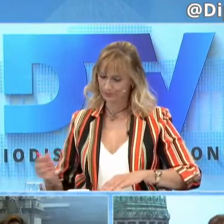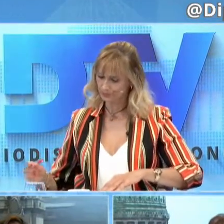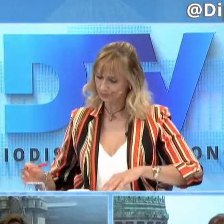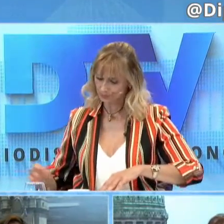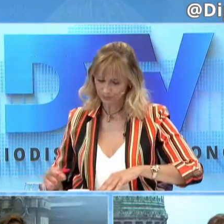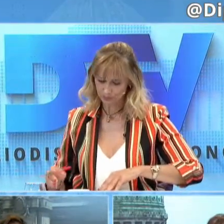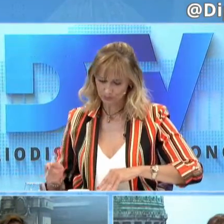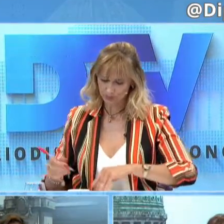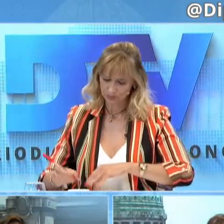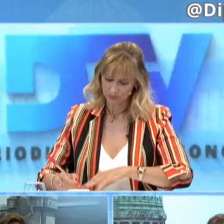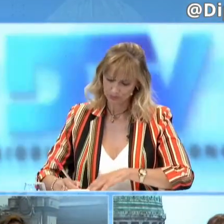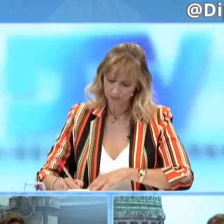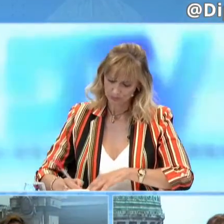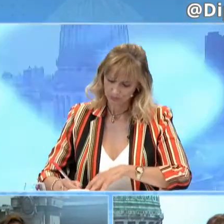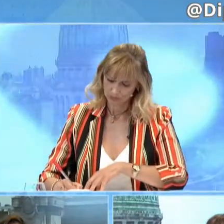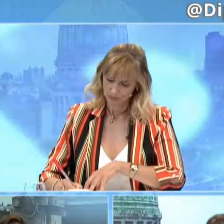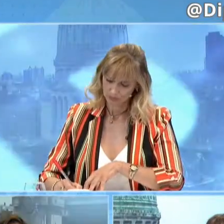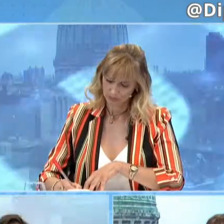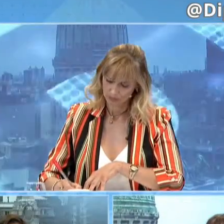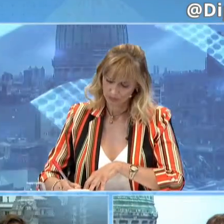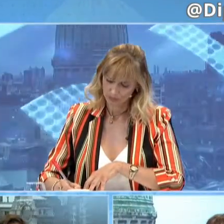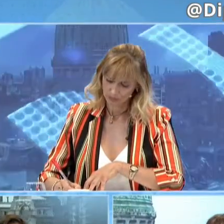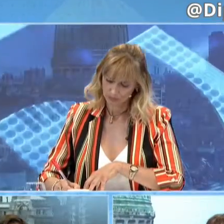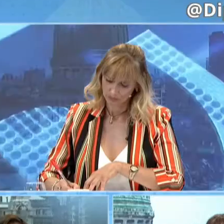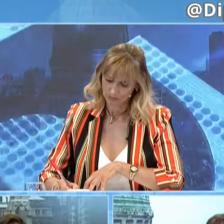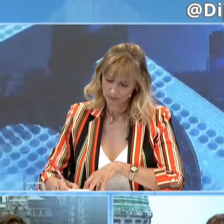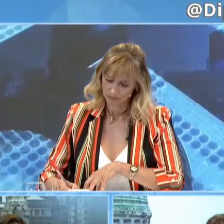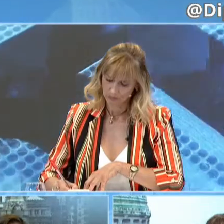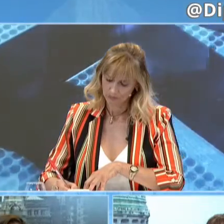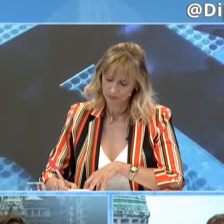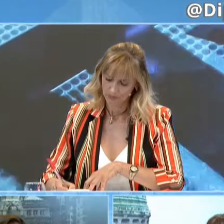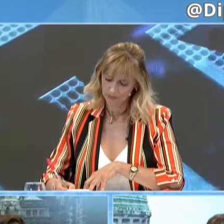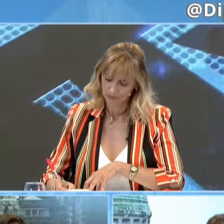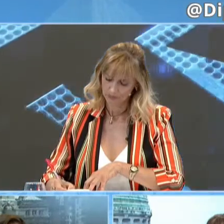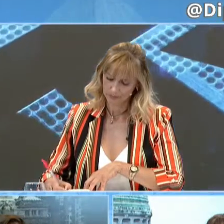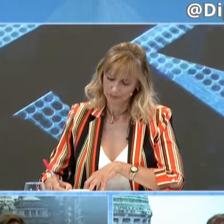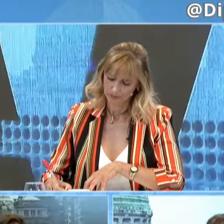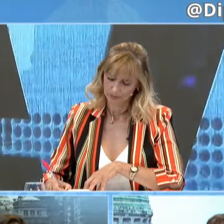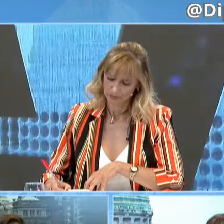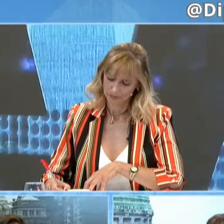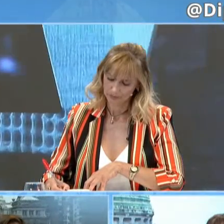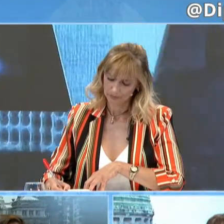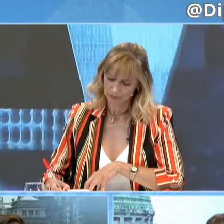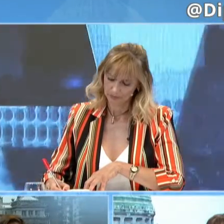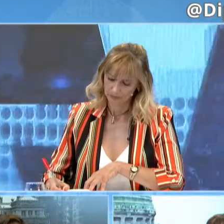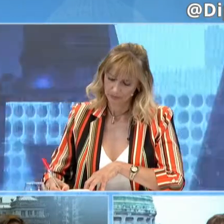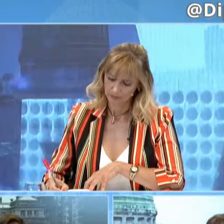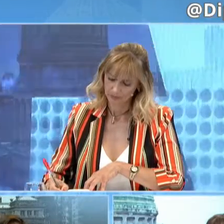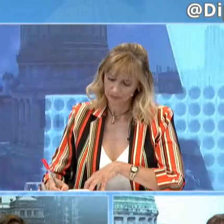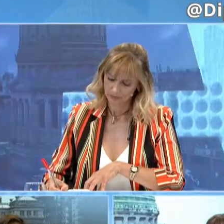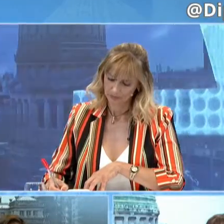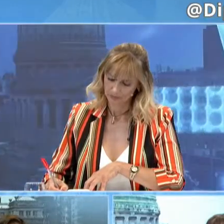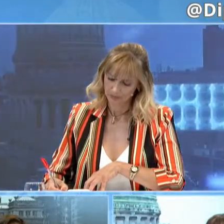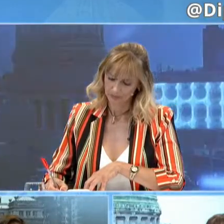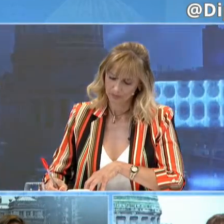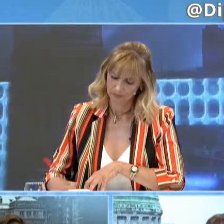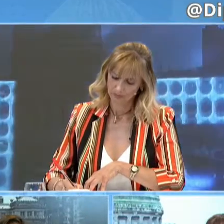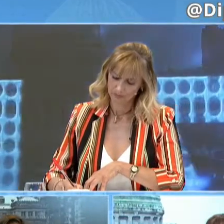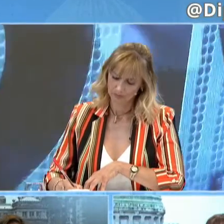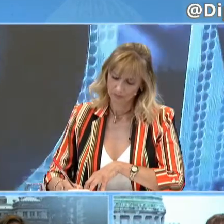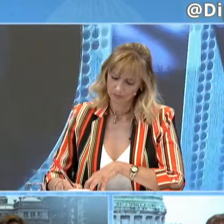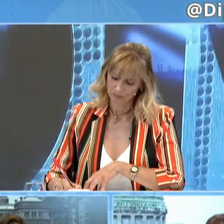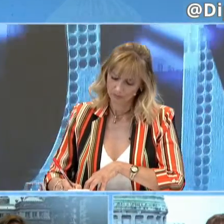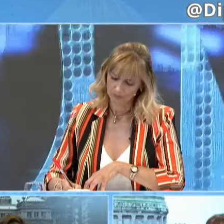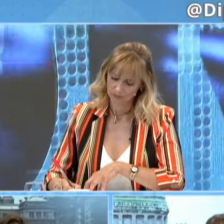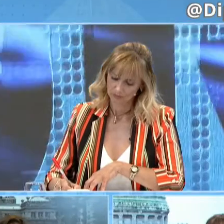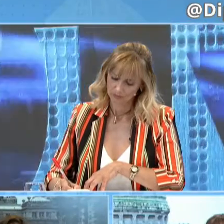diputado dice eso es hablar de ajuste, pero la verdad es que cuando no somos cuidadosos con los gastos, pagan